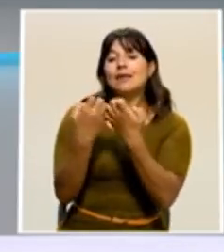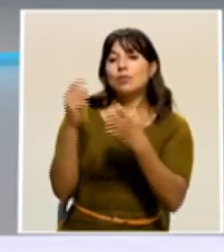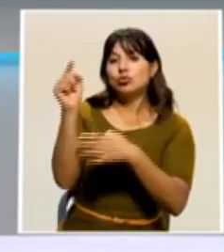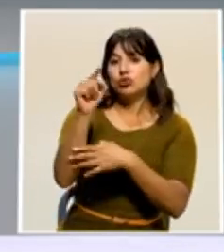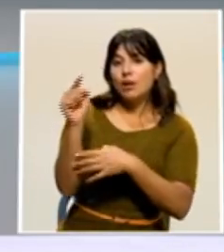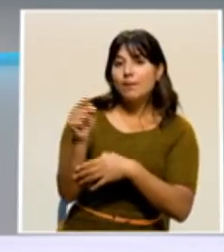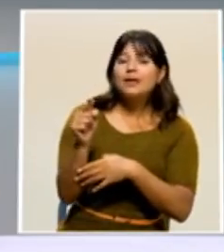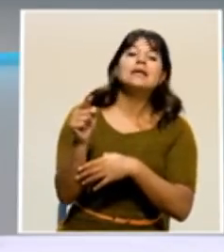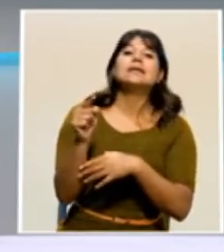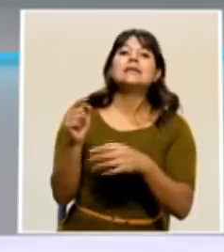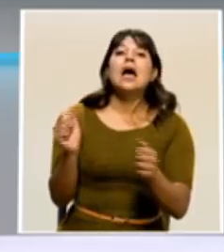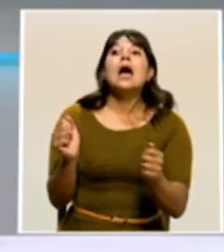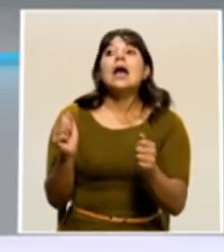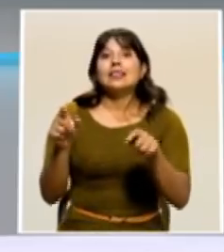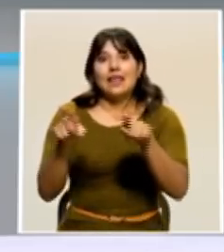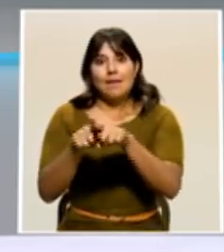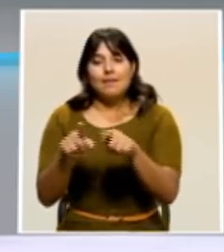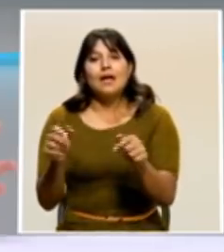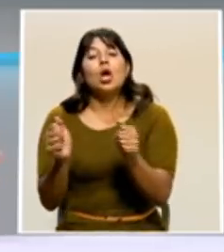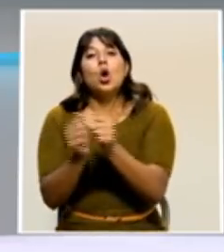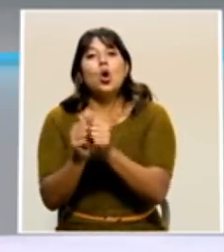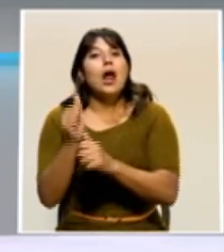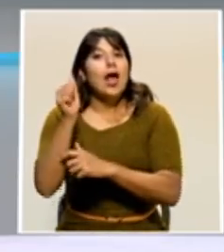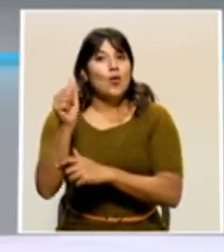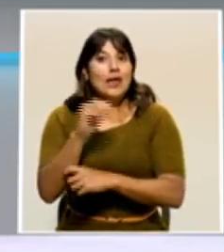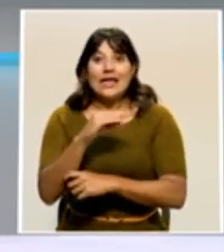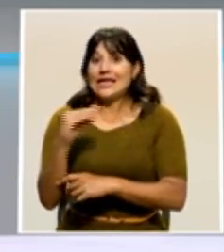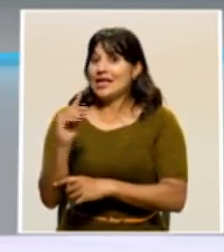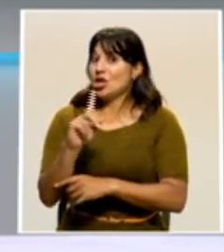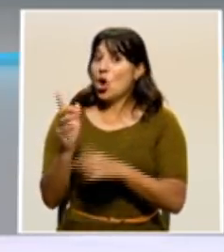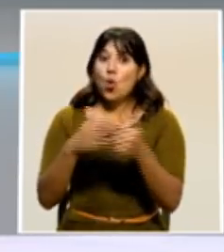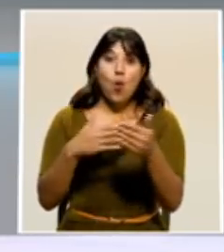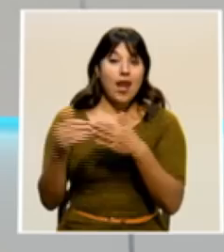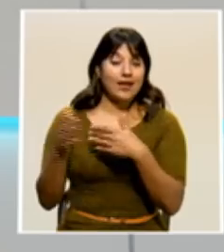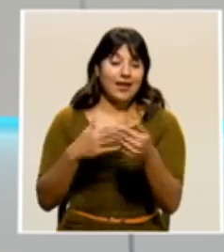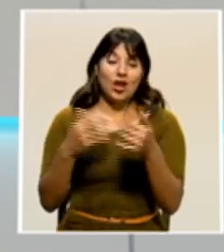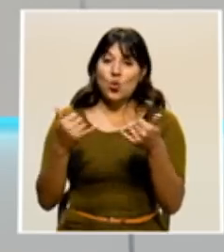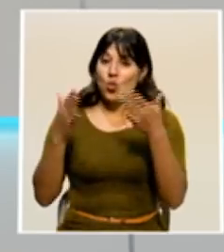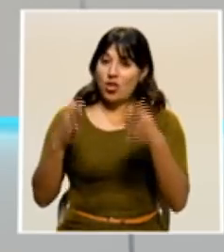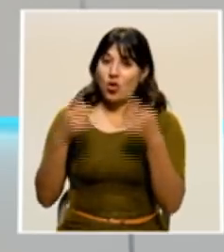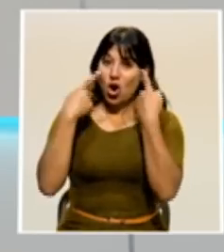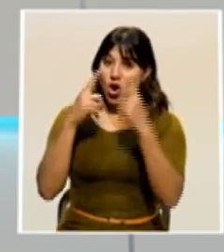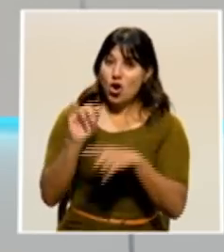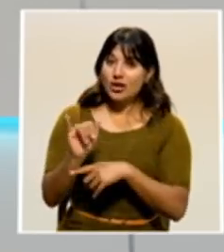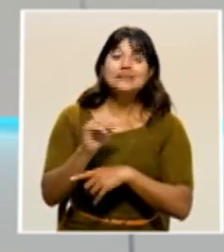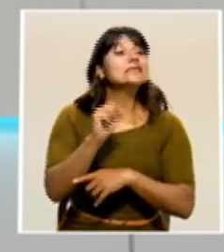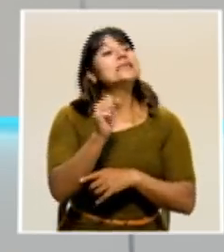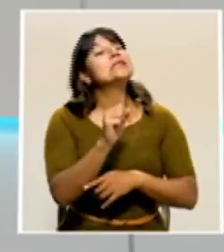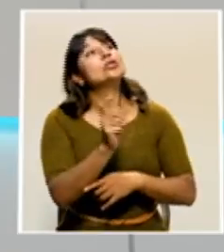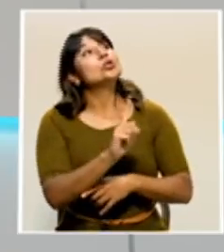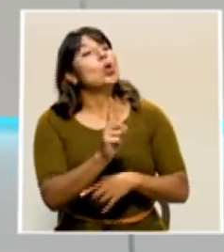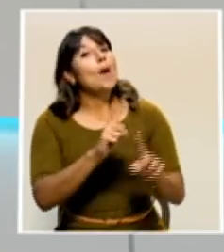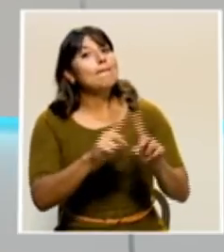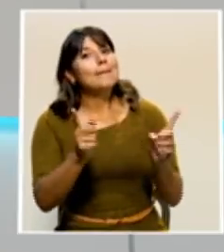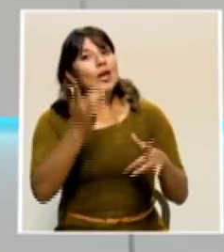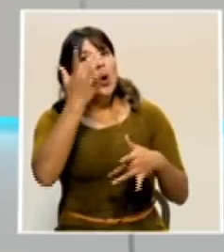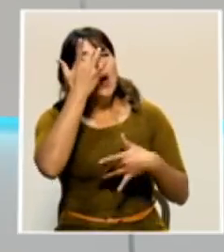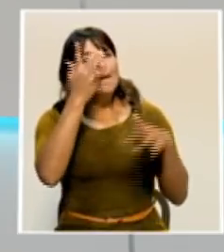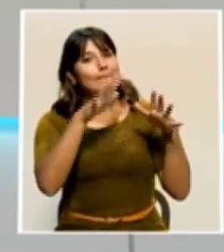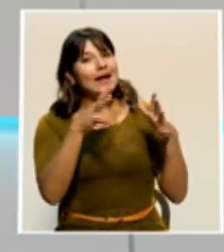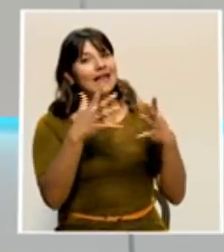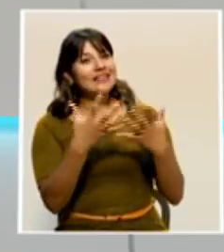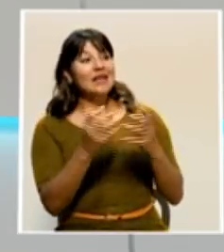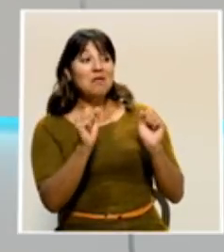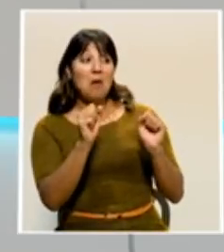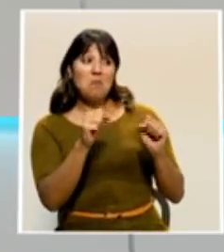con el Alajuelense, un clásico nacional, y eso no es cualquier jugador el que lo logra, ¿verdad? No, pero la pandemia le podría amargar